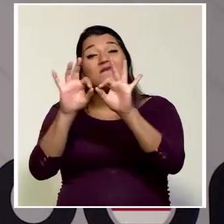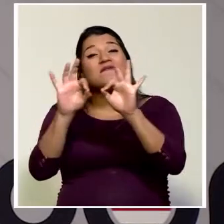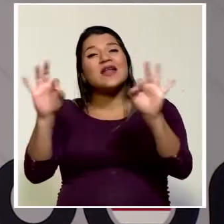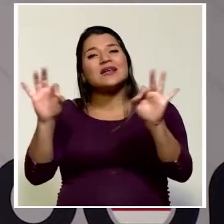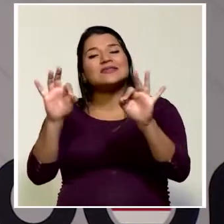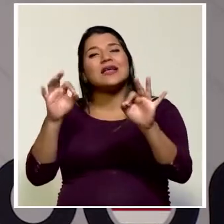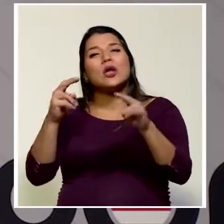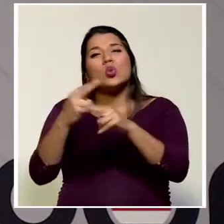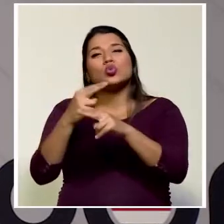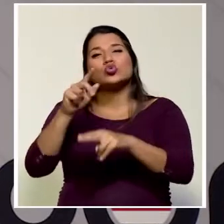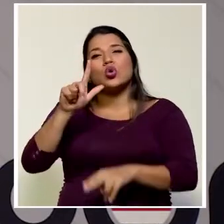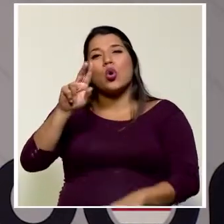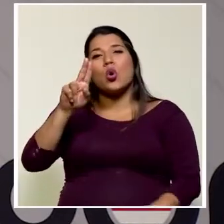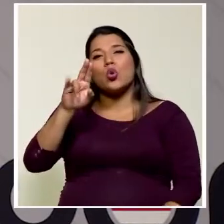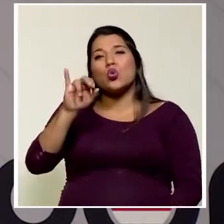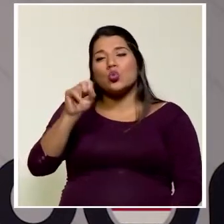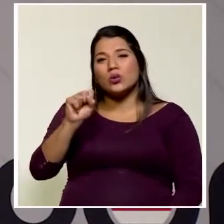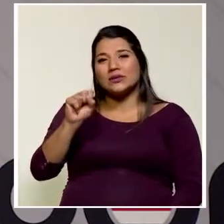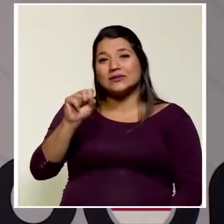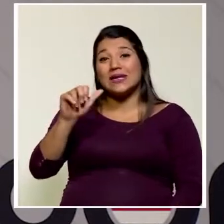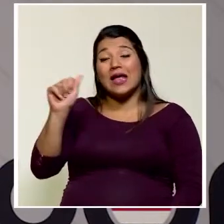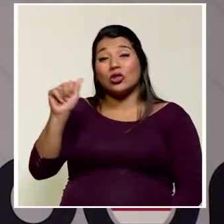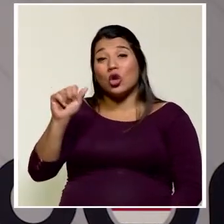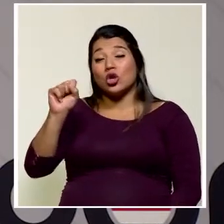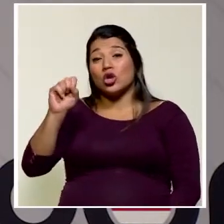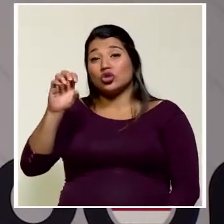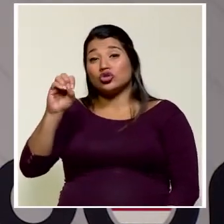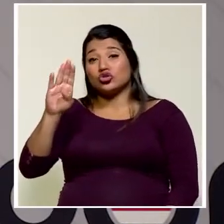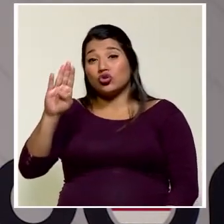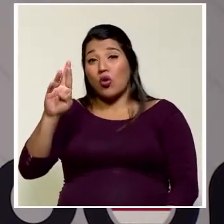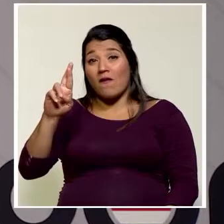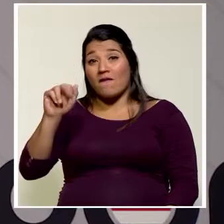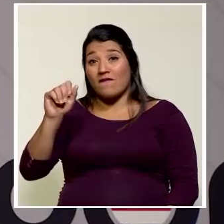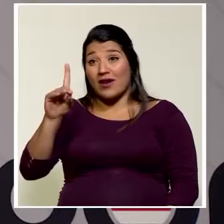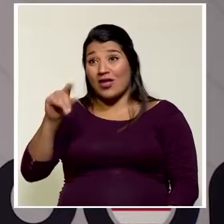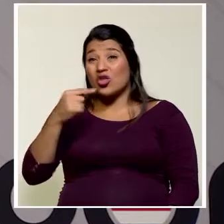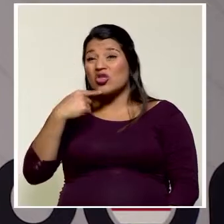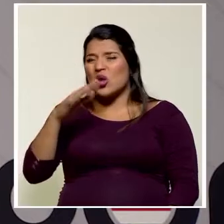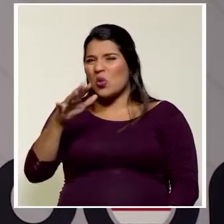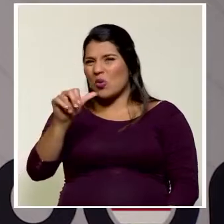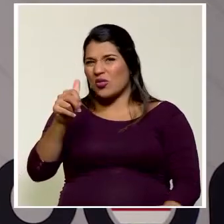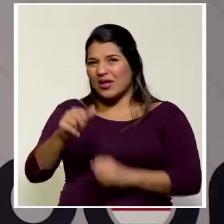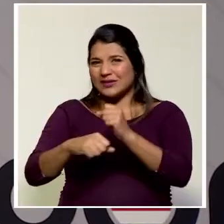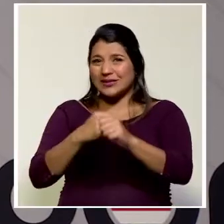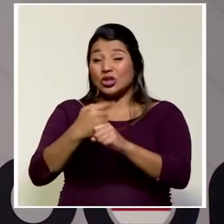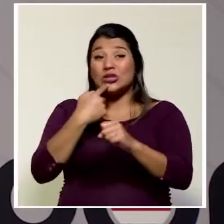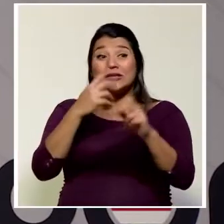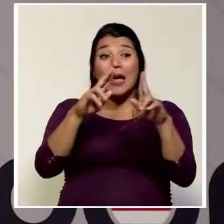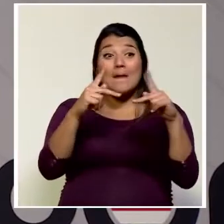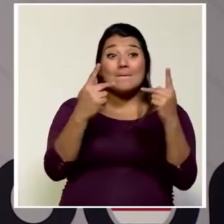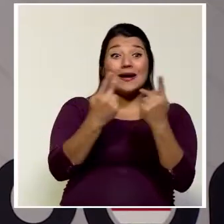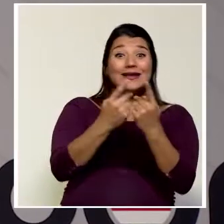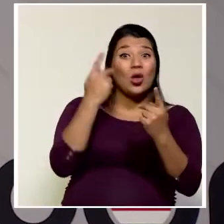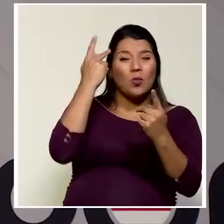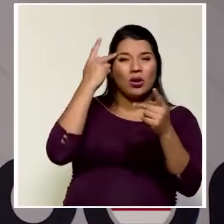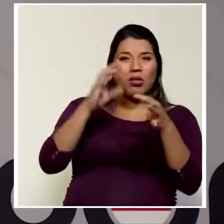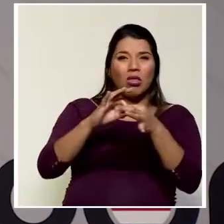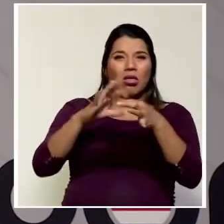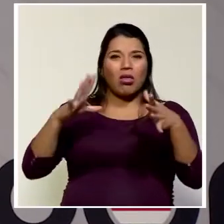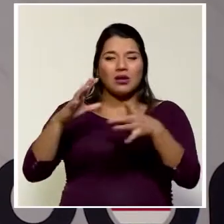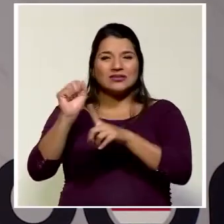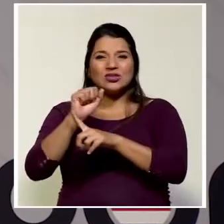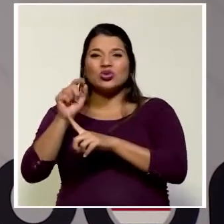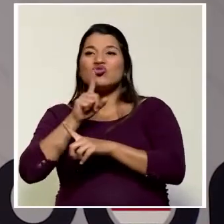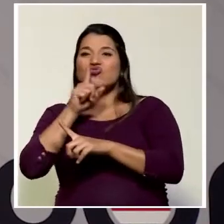hace aproximadamente unos 8 o 10 años, que decía que los partidos políticos en Costa Rica están desenchufados de la realidad nacional, están desenchufados de los